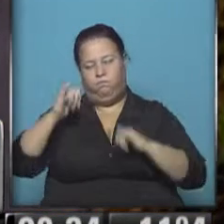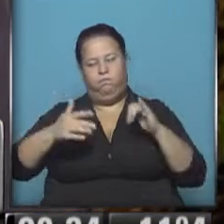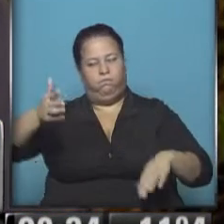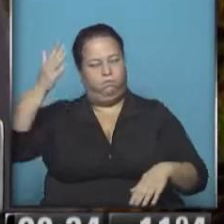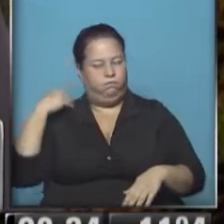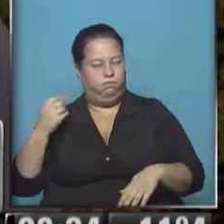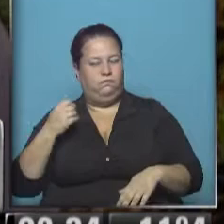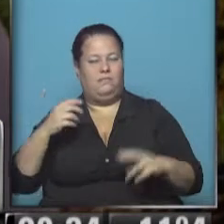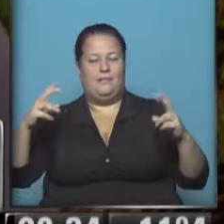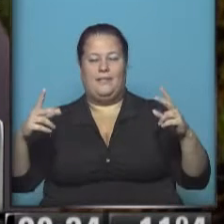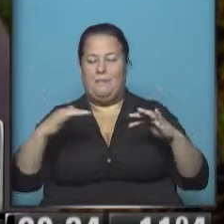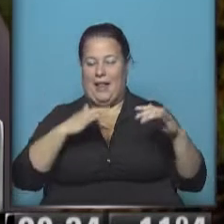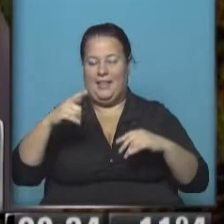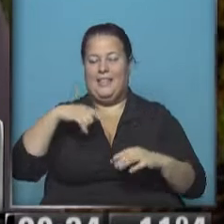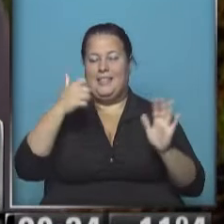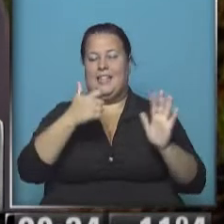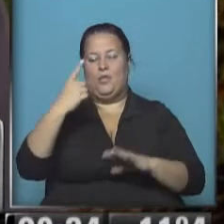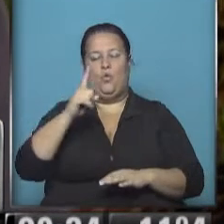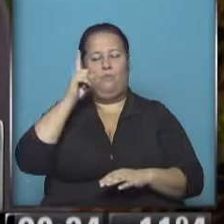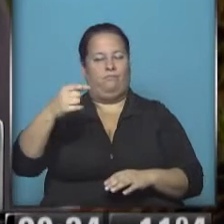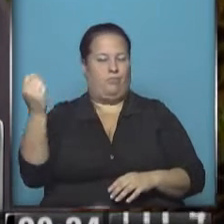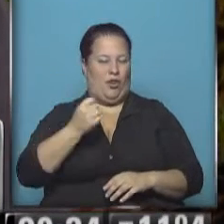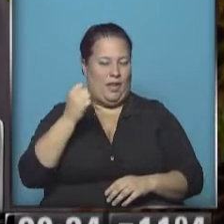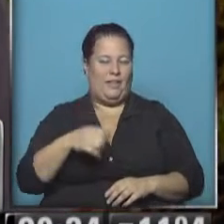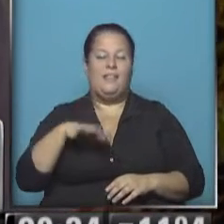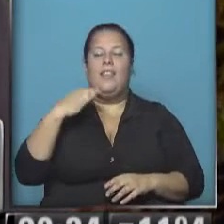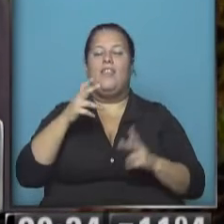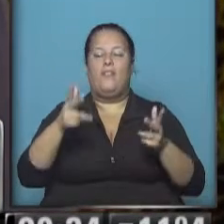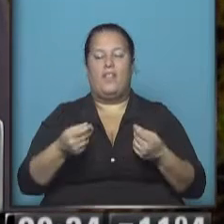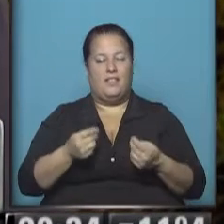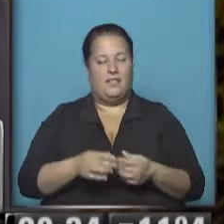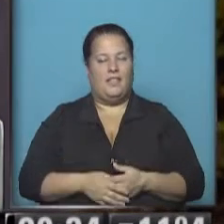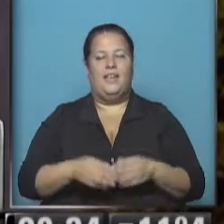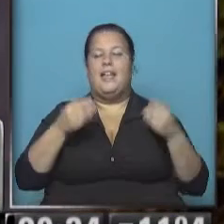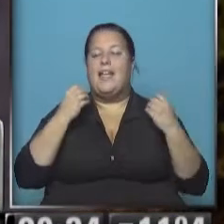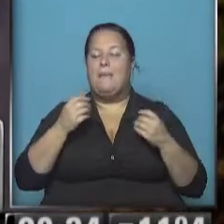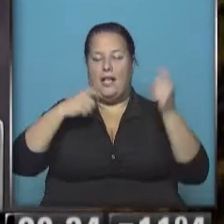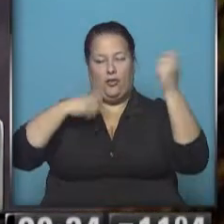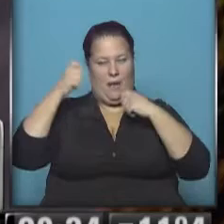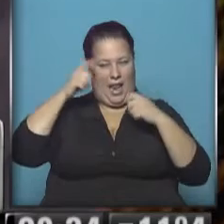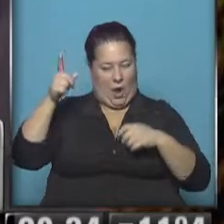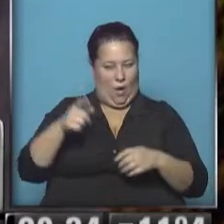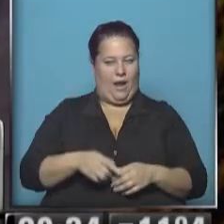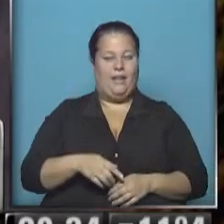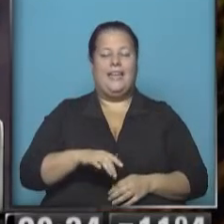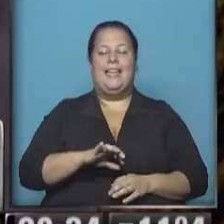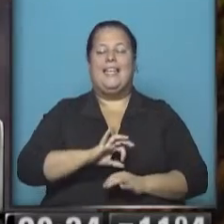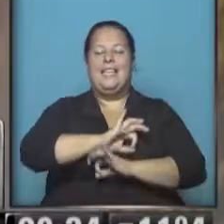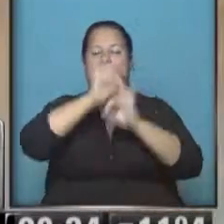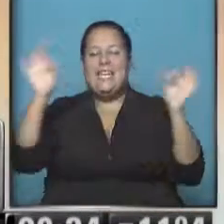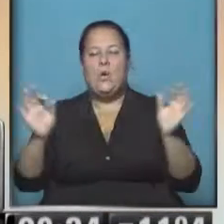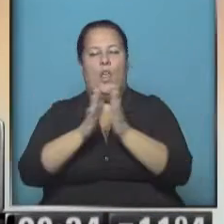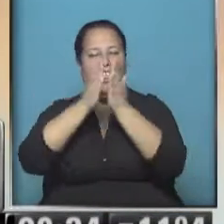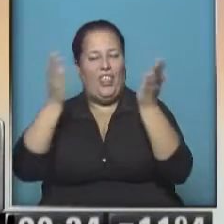en el encuentro el 6 a 1 contundente hay que decir lo que ocurrió en paraguay porque ningún periódico